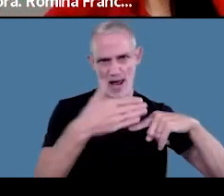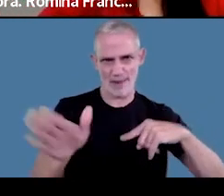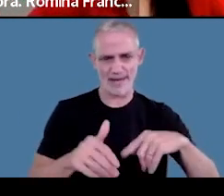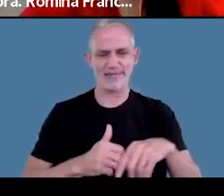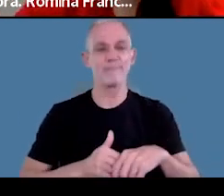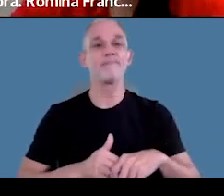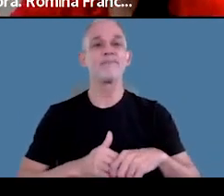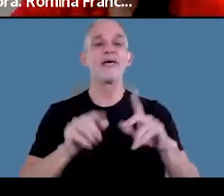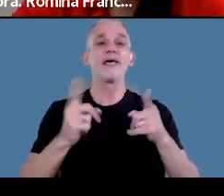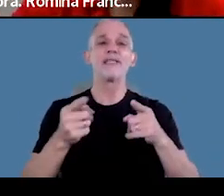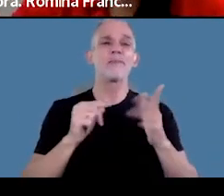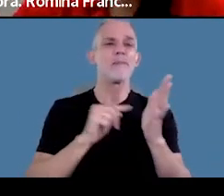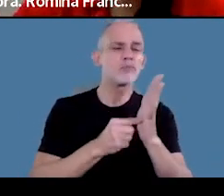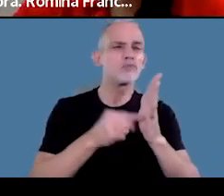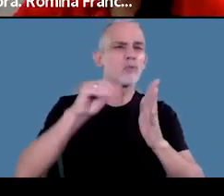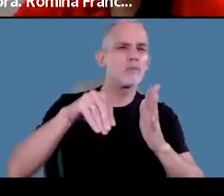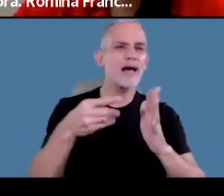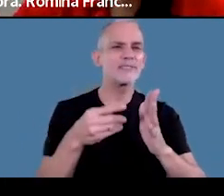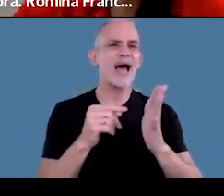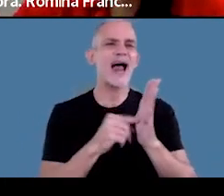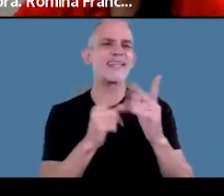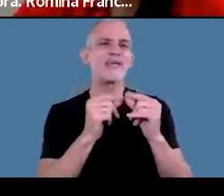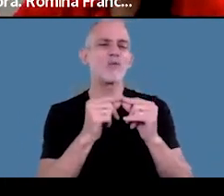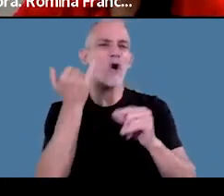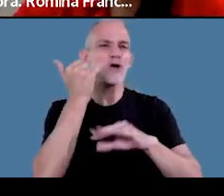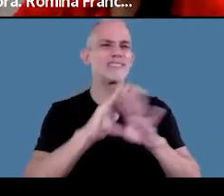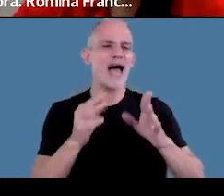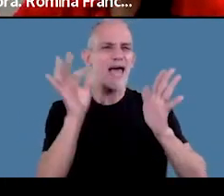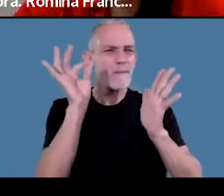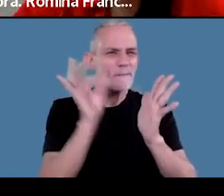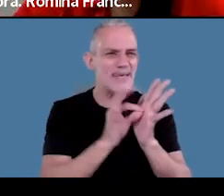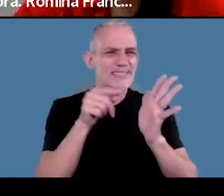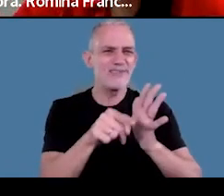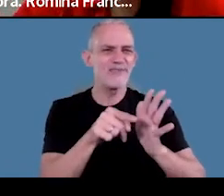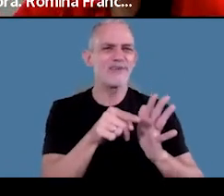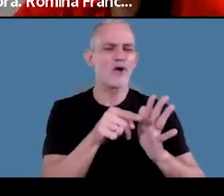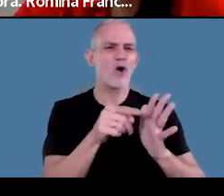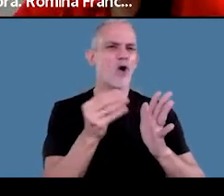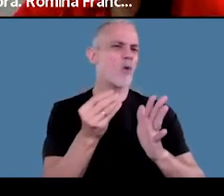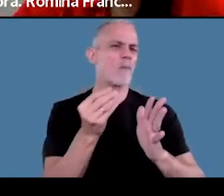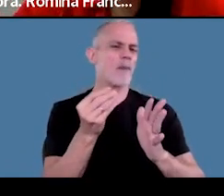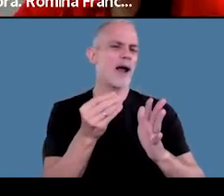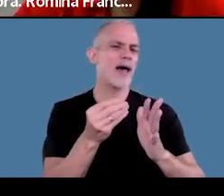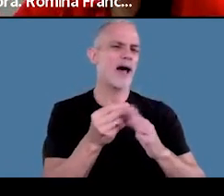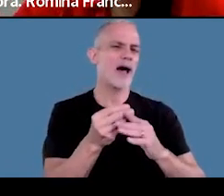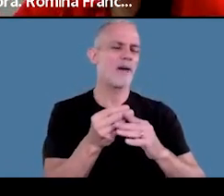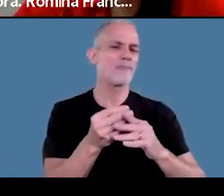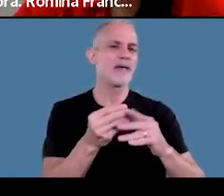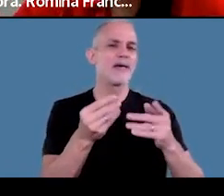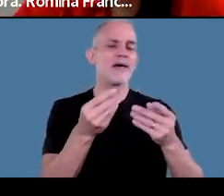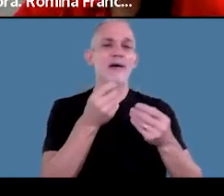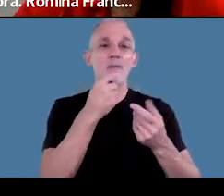Luego también hay un artículo quizás también más específico para lo que es la